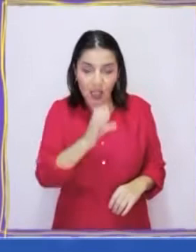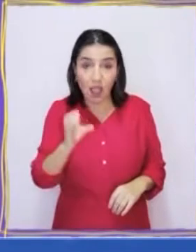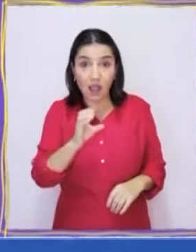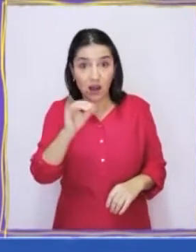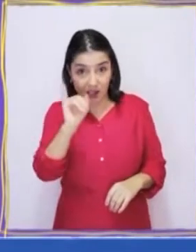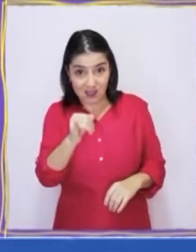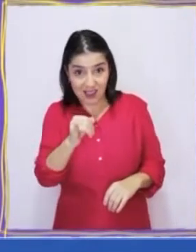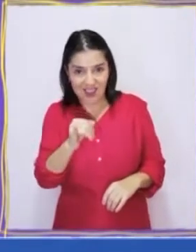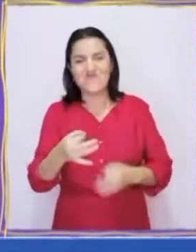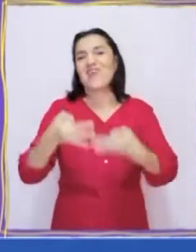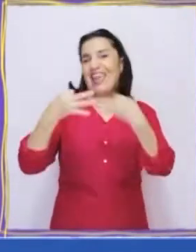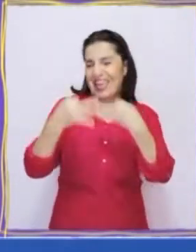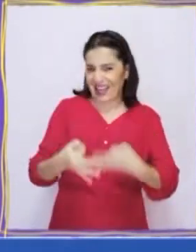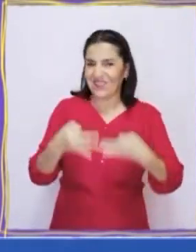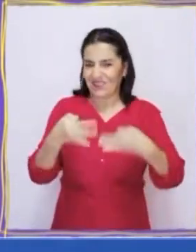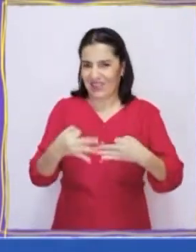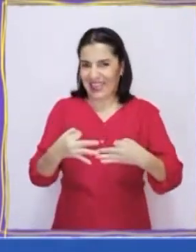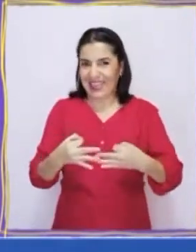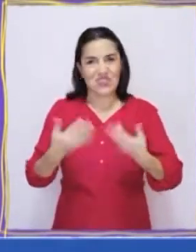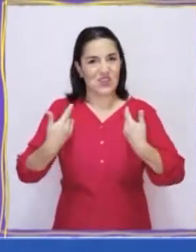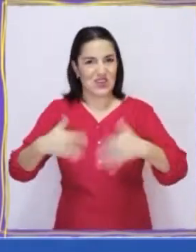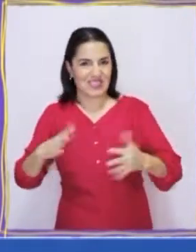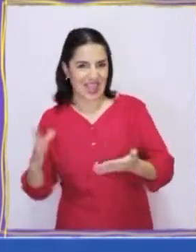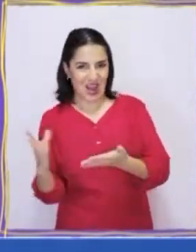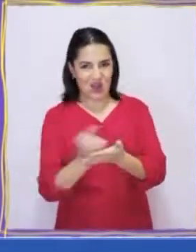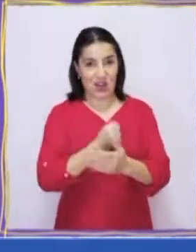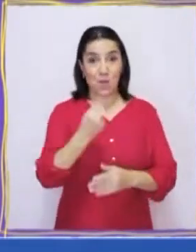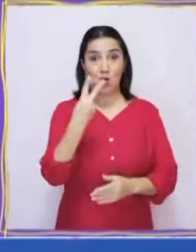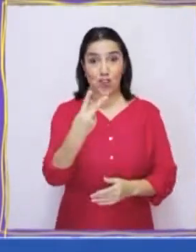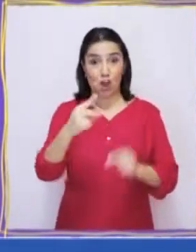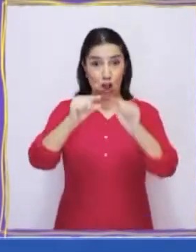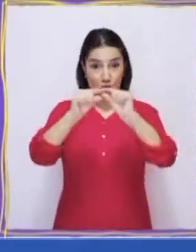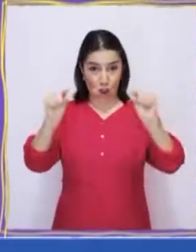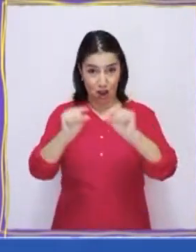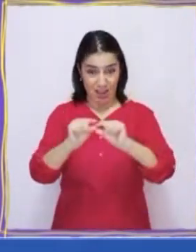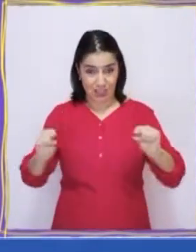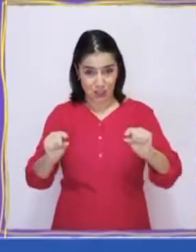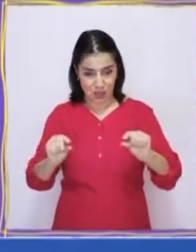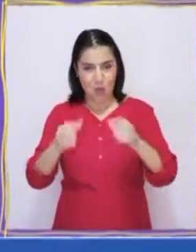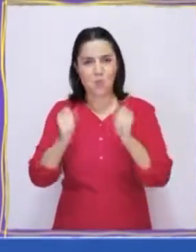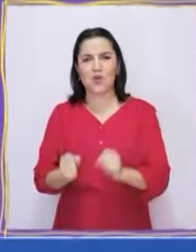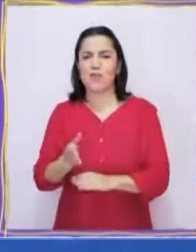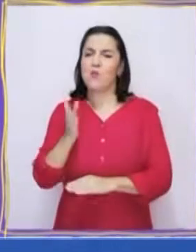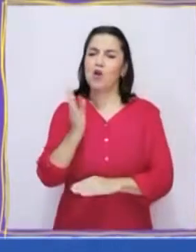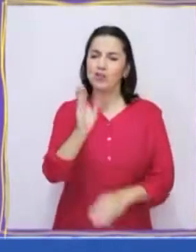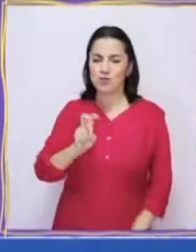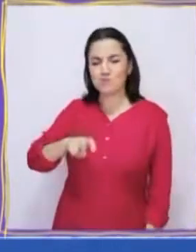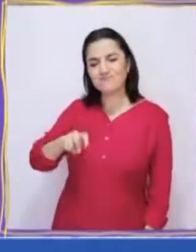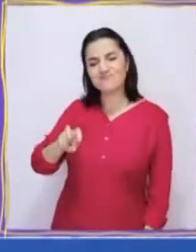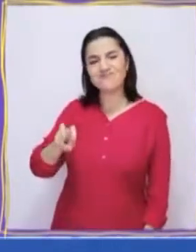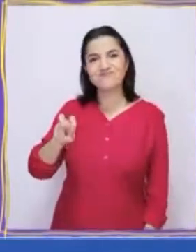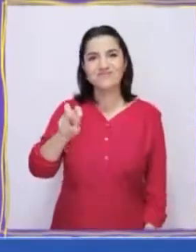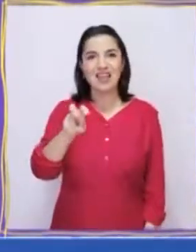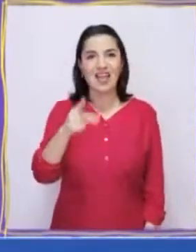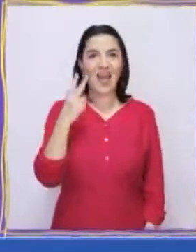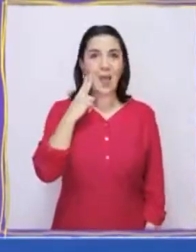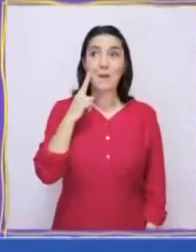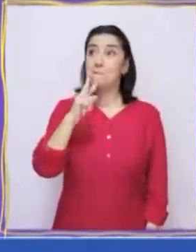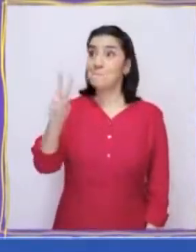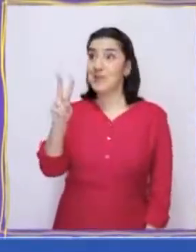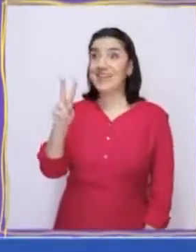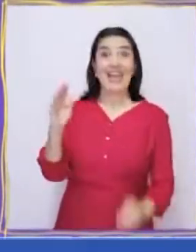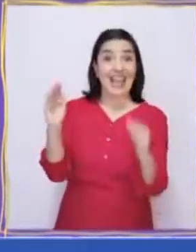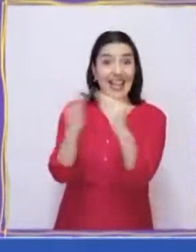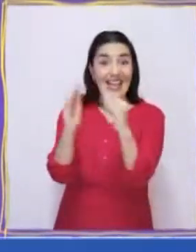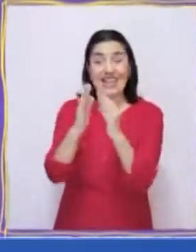¿Sí? ¡Perfecto! Entonces ya tenemos las dos oraciones y podemos seguir en mi camino. ¡Y